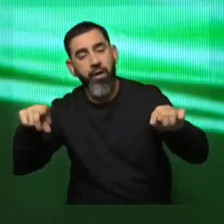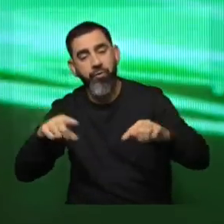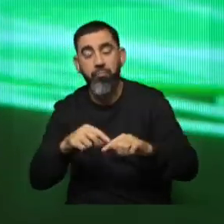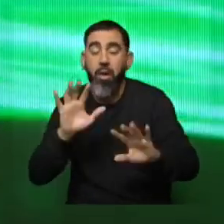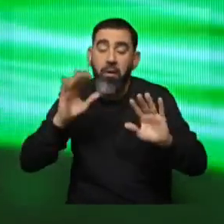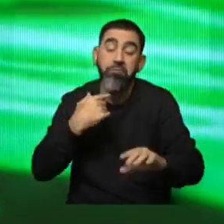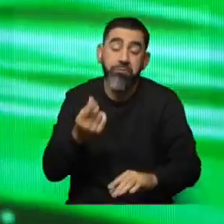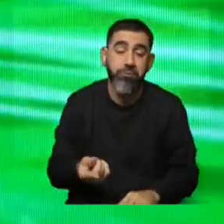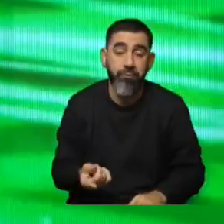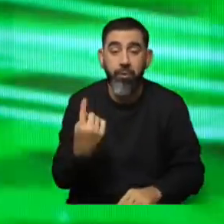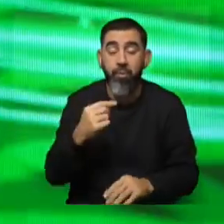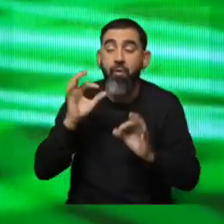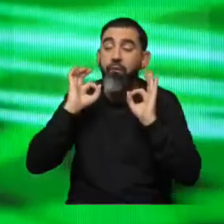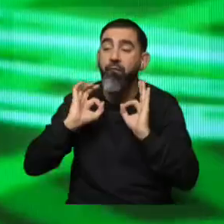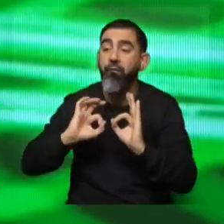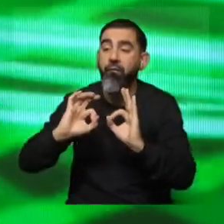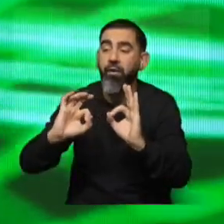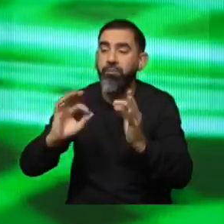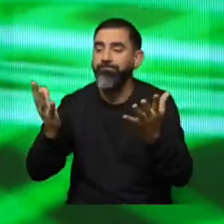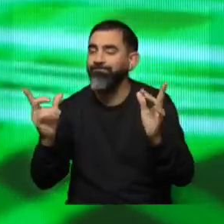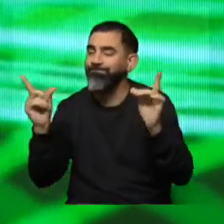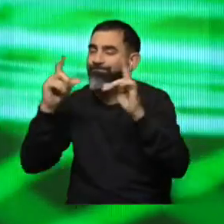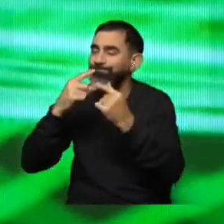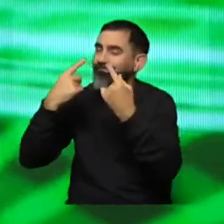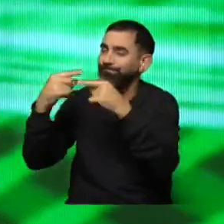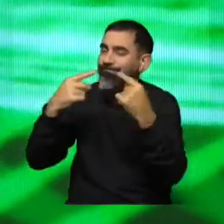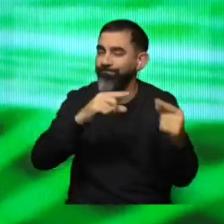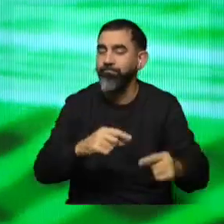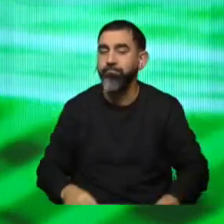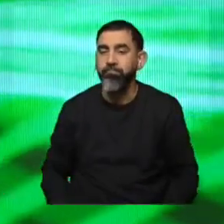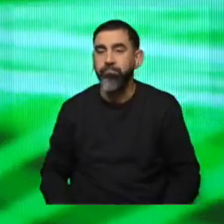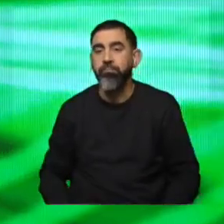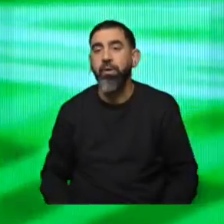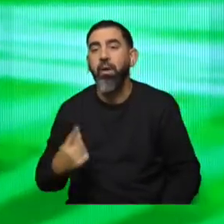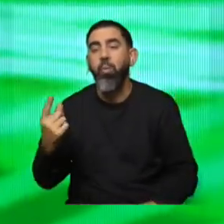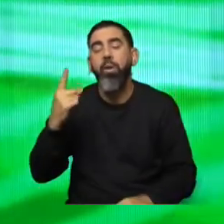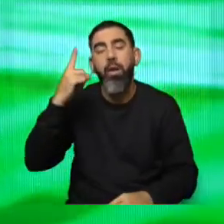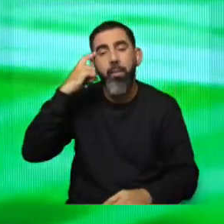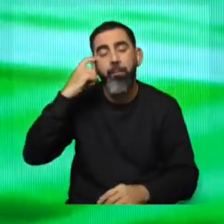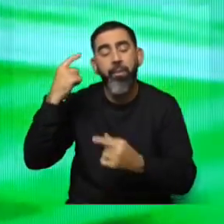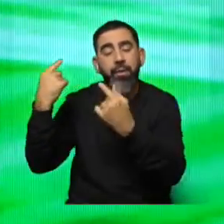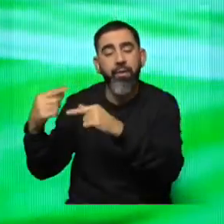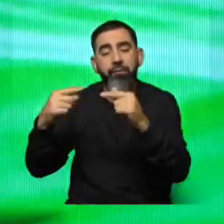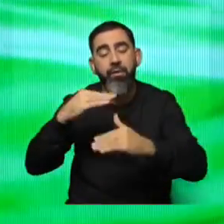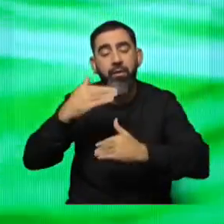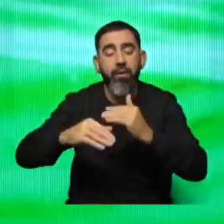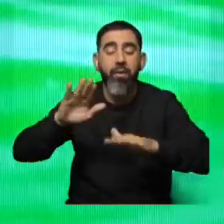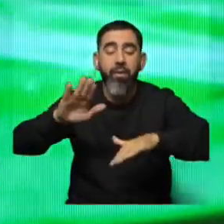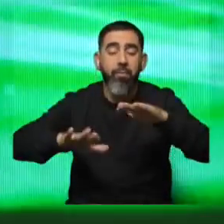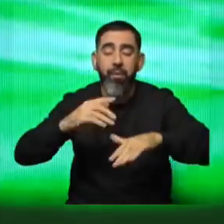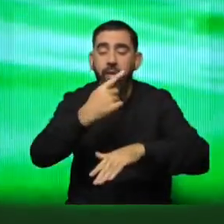es un valor para vos pero para los vacacionales lo veo como diferente digamos creo que cada experiencia es única y van a ir avanzando las cosas